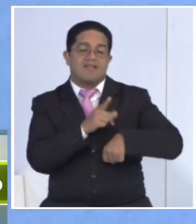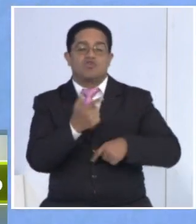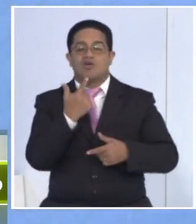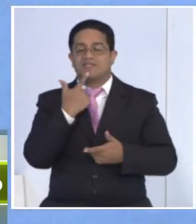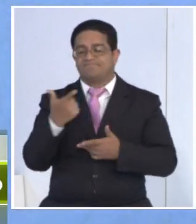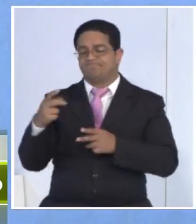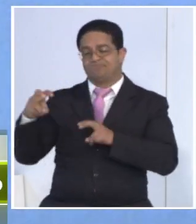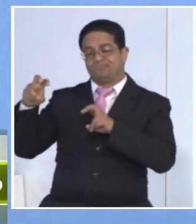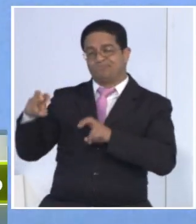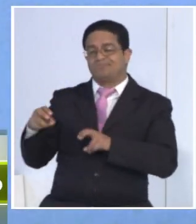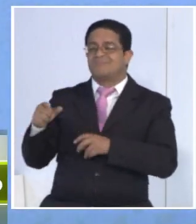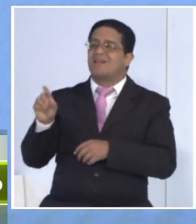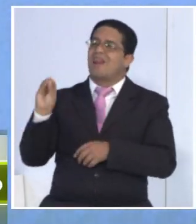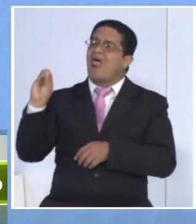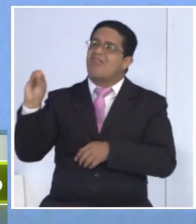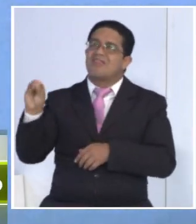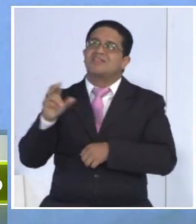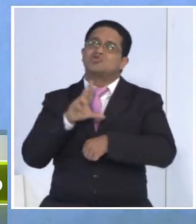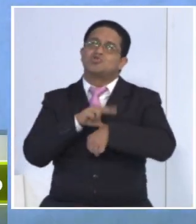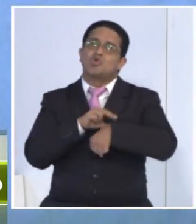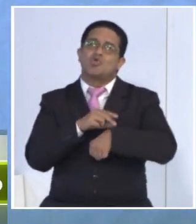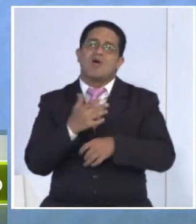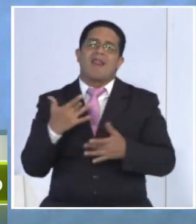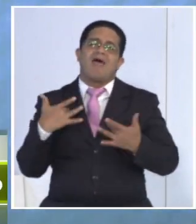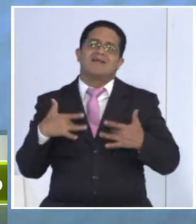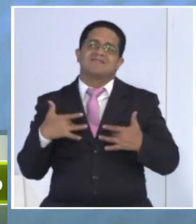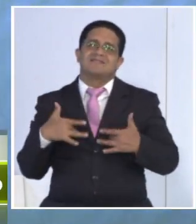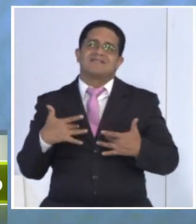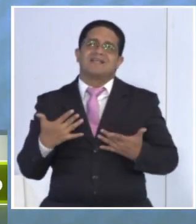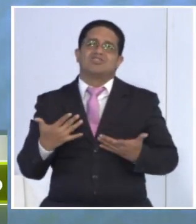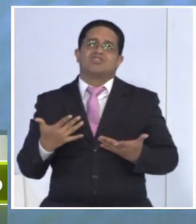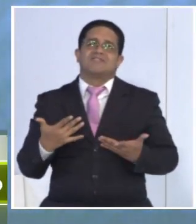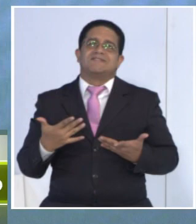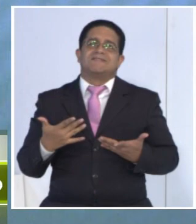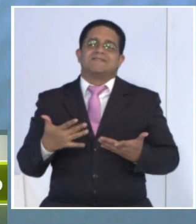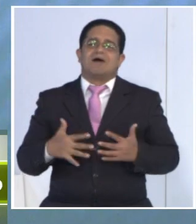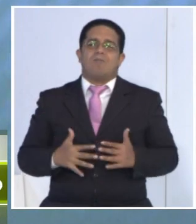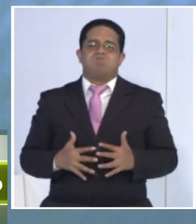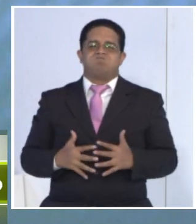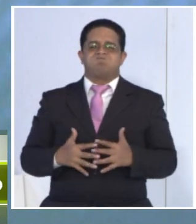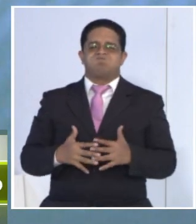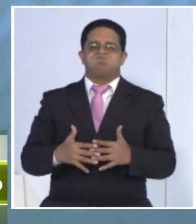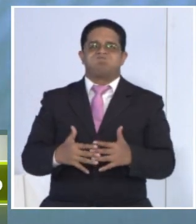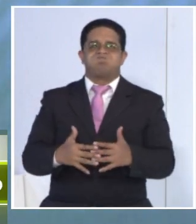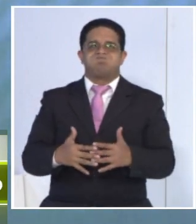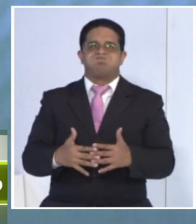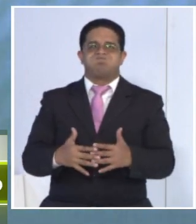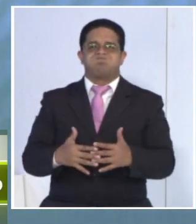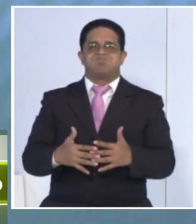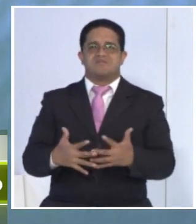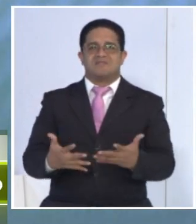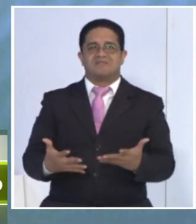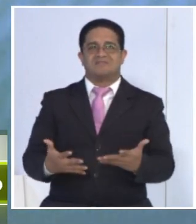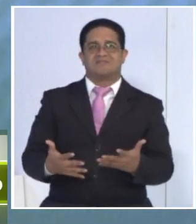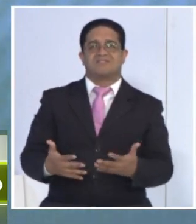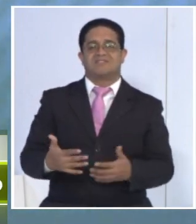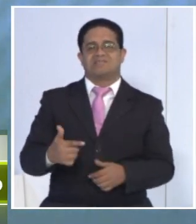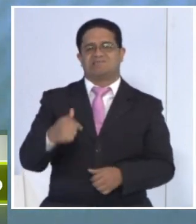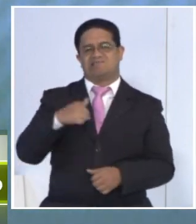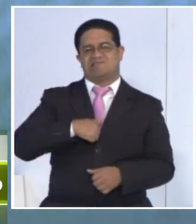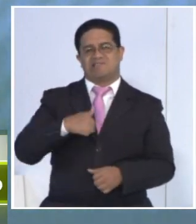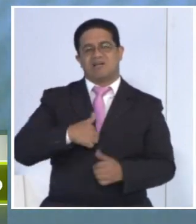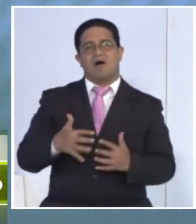sienta frente al médico y le dice: doctora, siento que me distiendo muchísimo, que tengo abombamiento